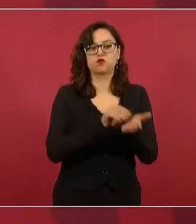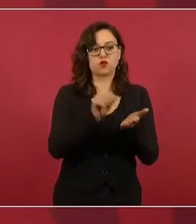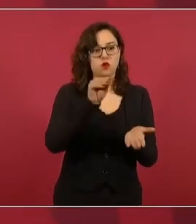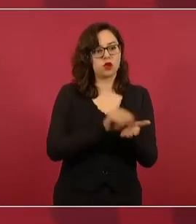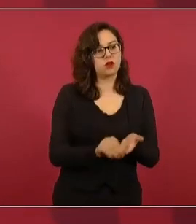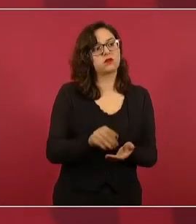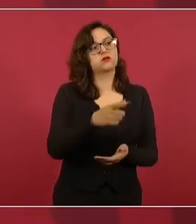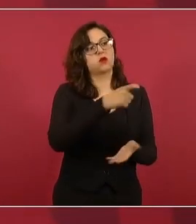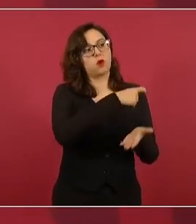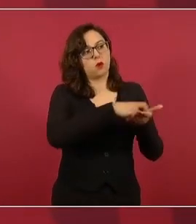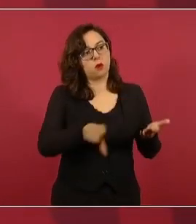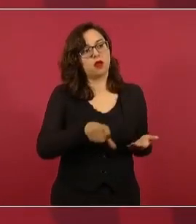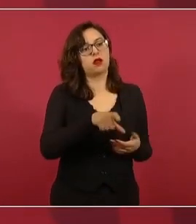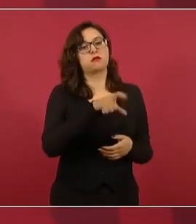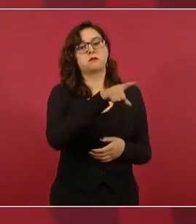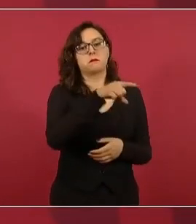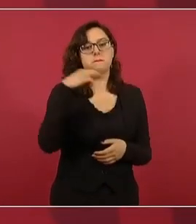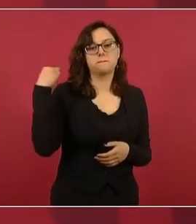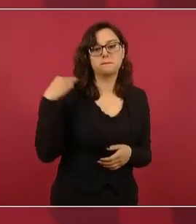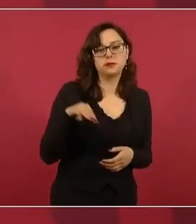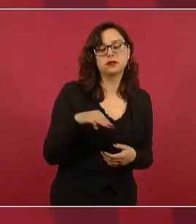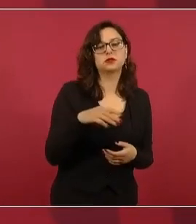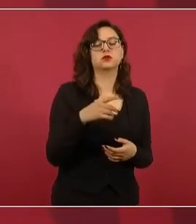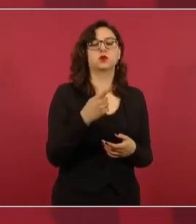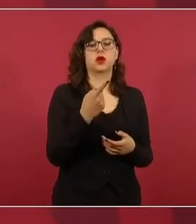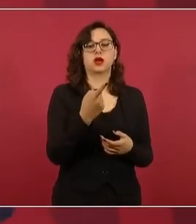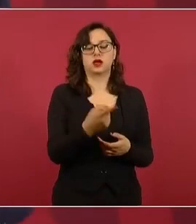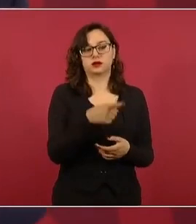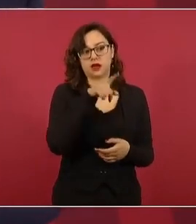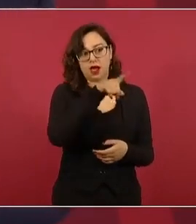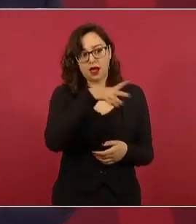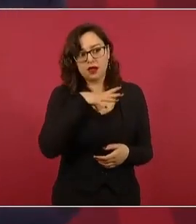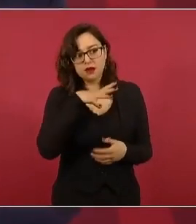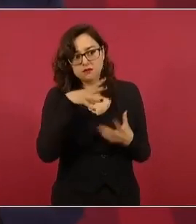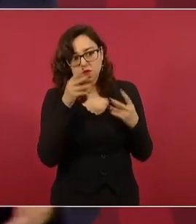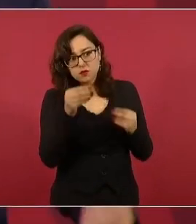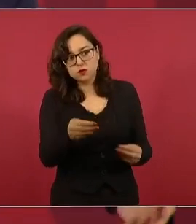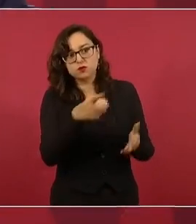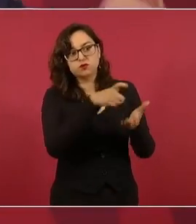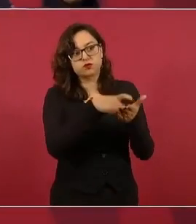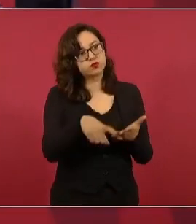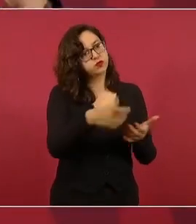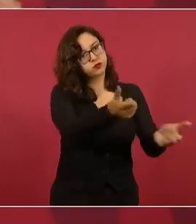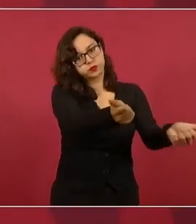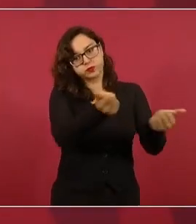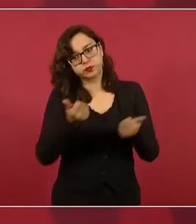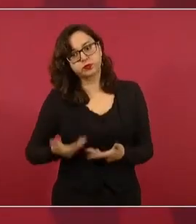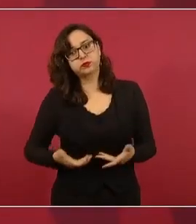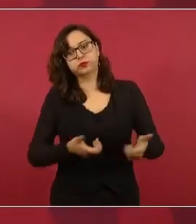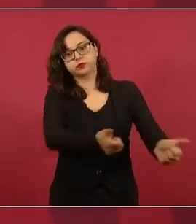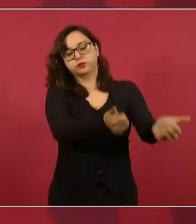que eran las zonas productoras de cerdo. Y de repente,